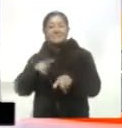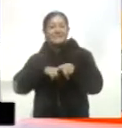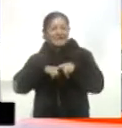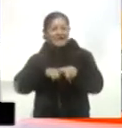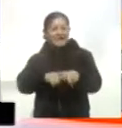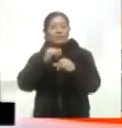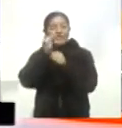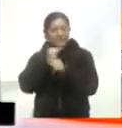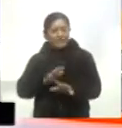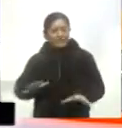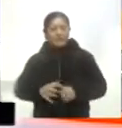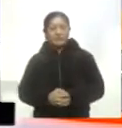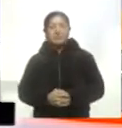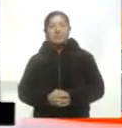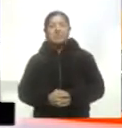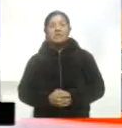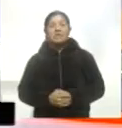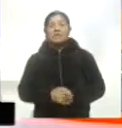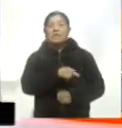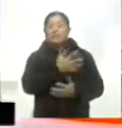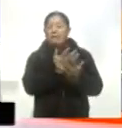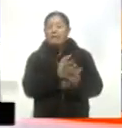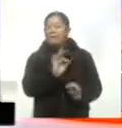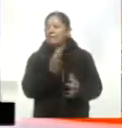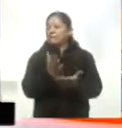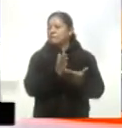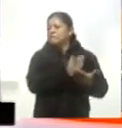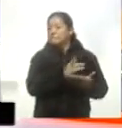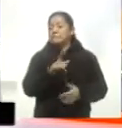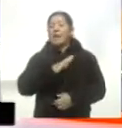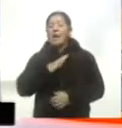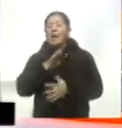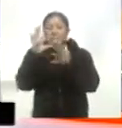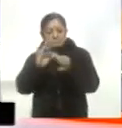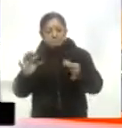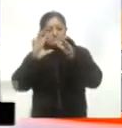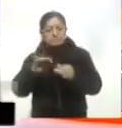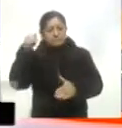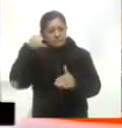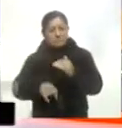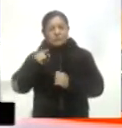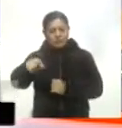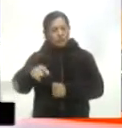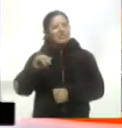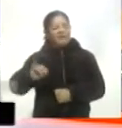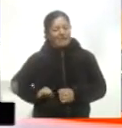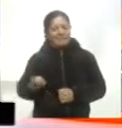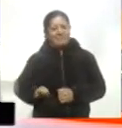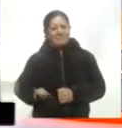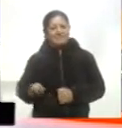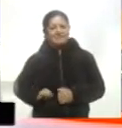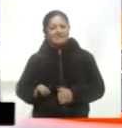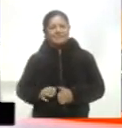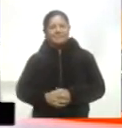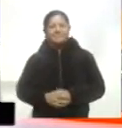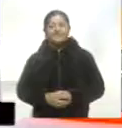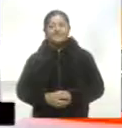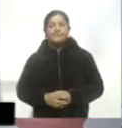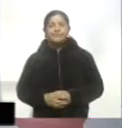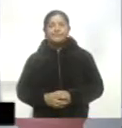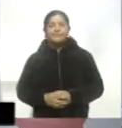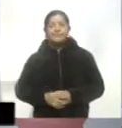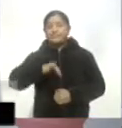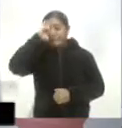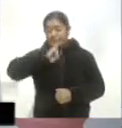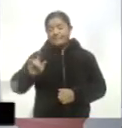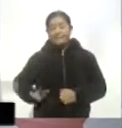con la información antes de la pausa. Tenemos más detalles que a usted seguramente le van a interesar. Y es que el secretario